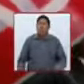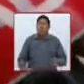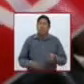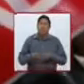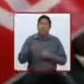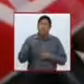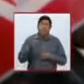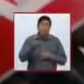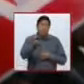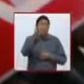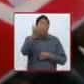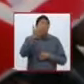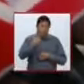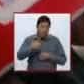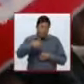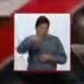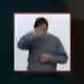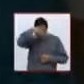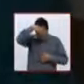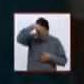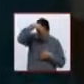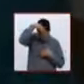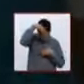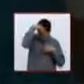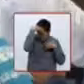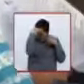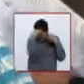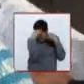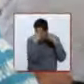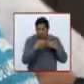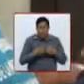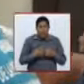Que les haga bailes estrictis.